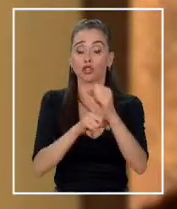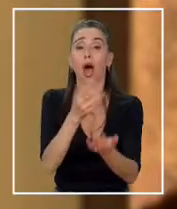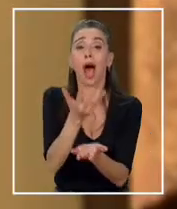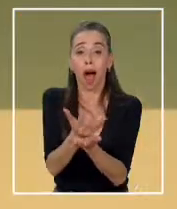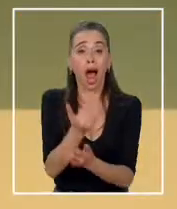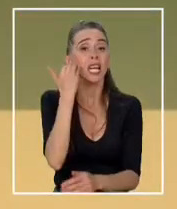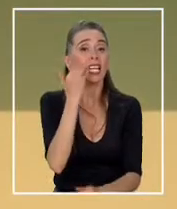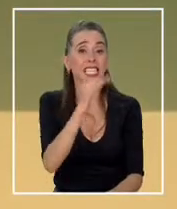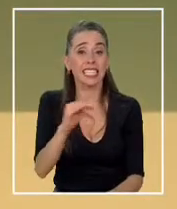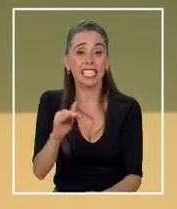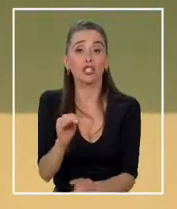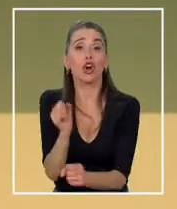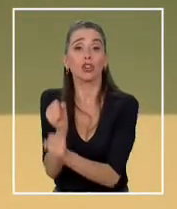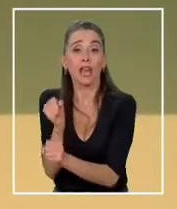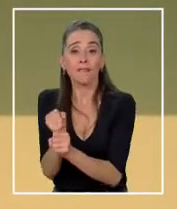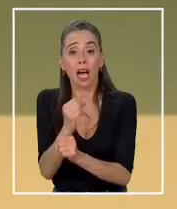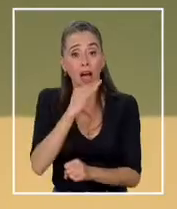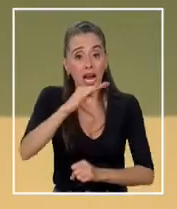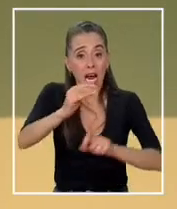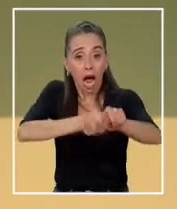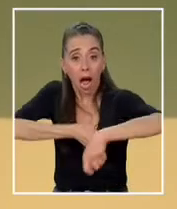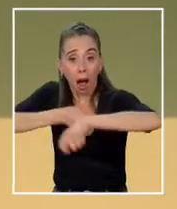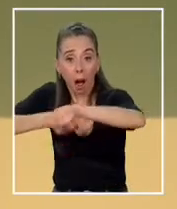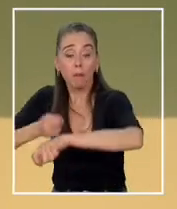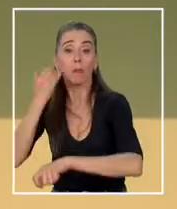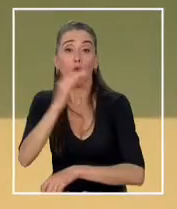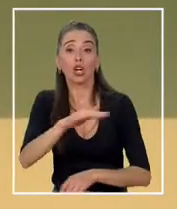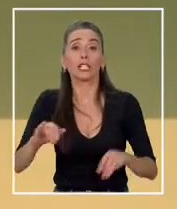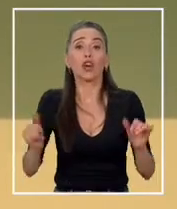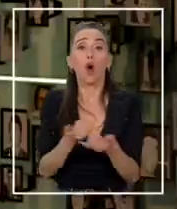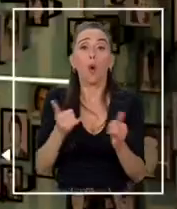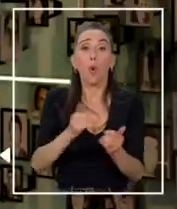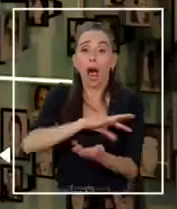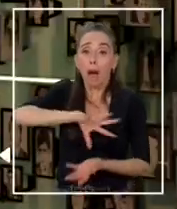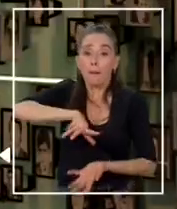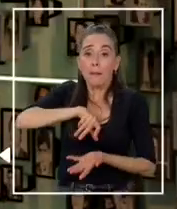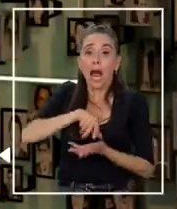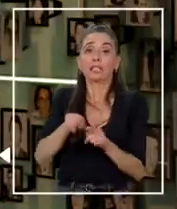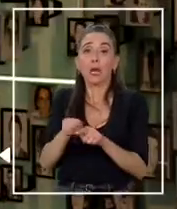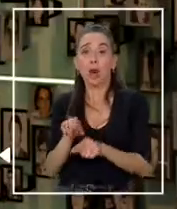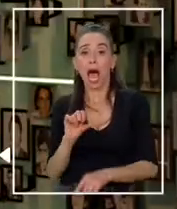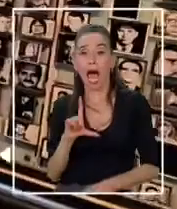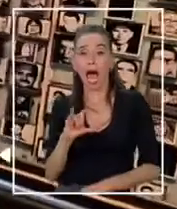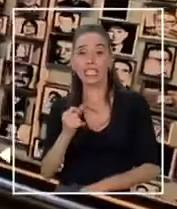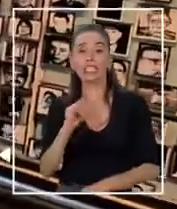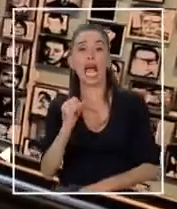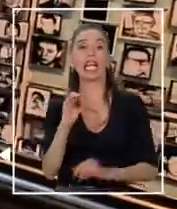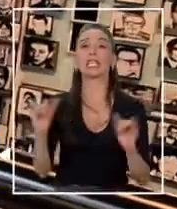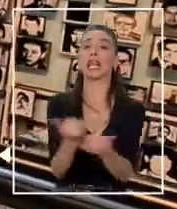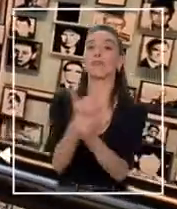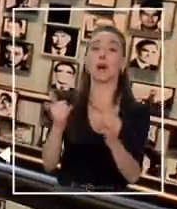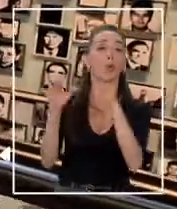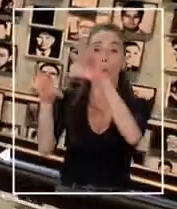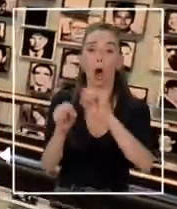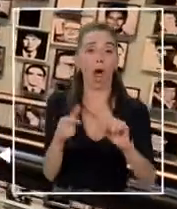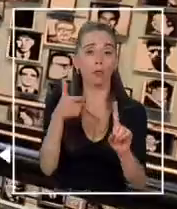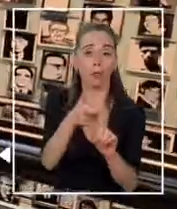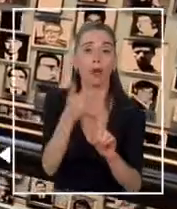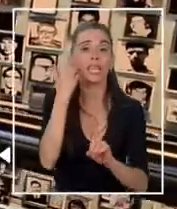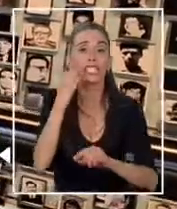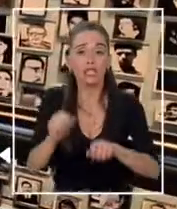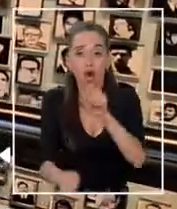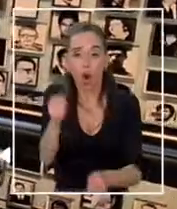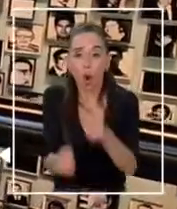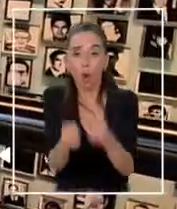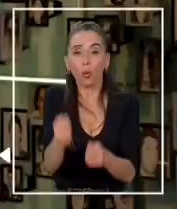niños que eran trabajadores agrícolas, hay niños que jugaban en una plaza como Alicia Aguilar, hay niños que eran lustrabotas,